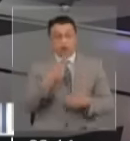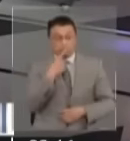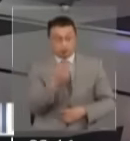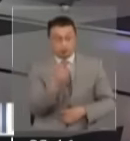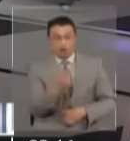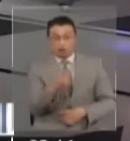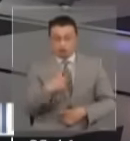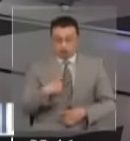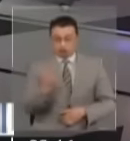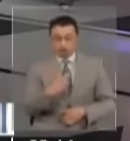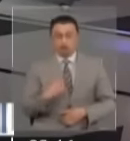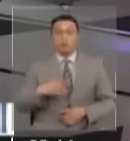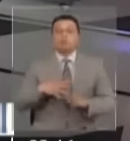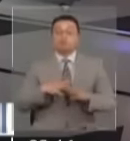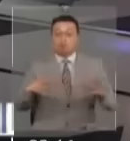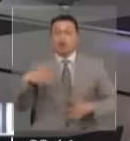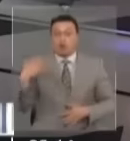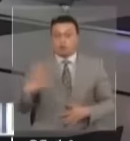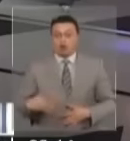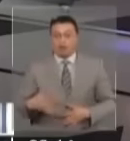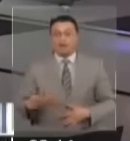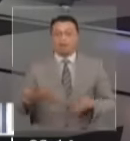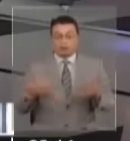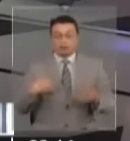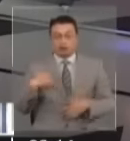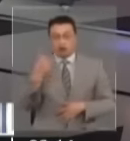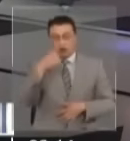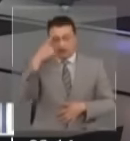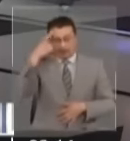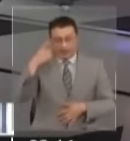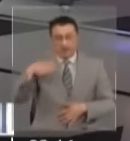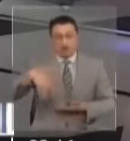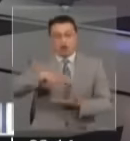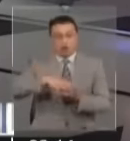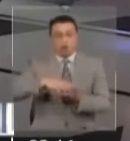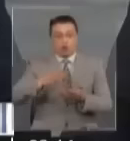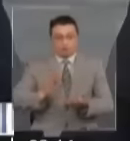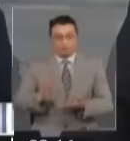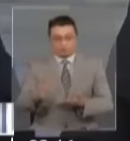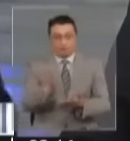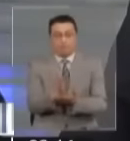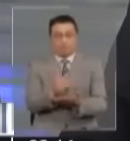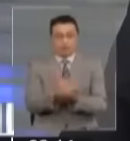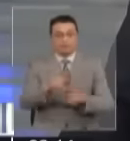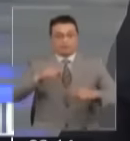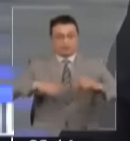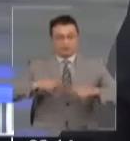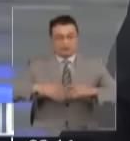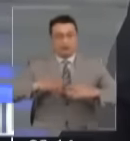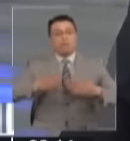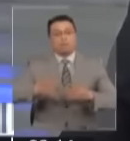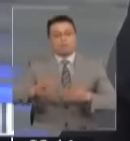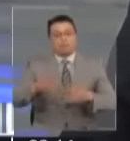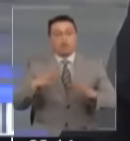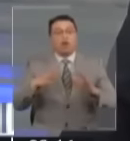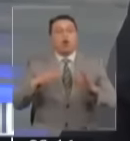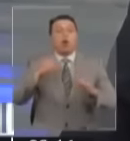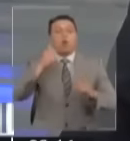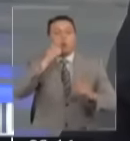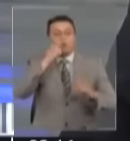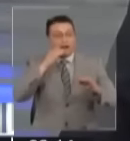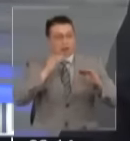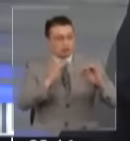nosotros es muy importante y es fundamental, creemos, que en la comuna avancemos hacia una planificación territorial sustentable y a escala humana. Y